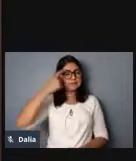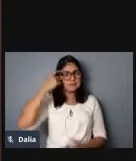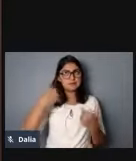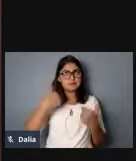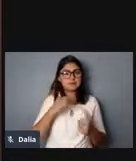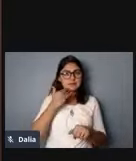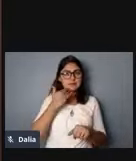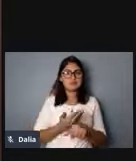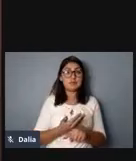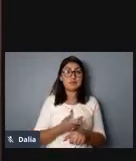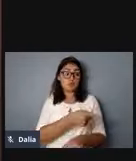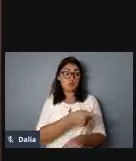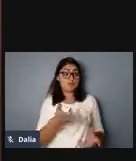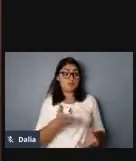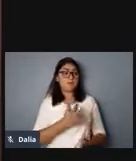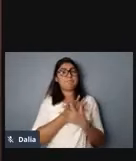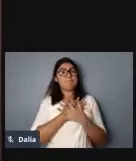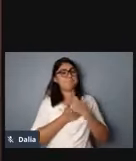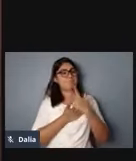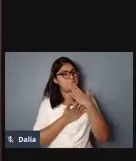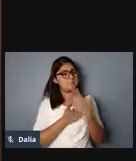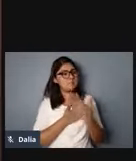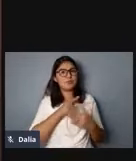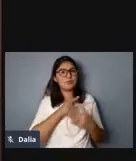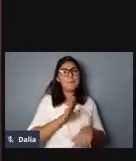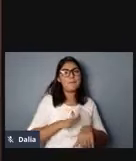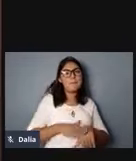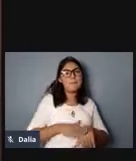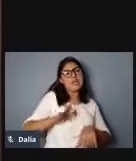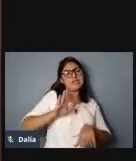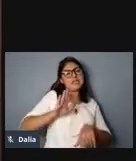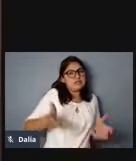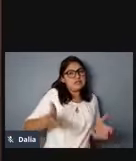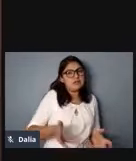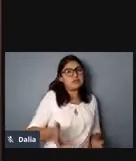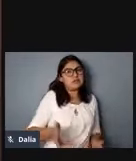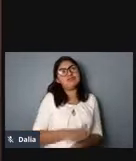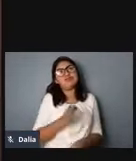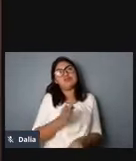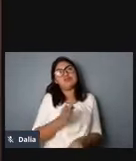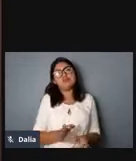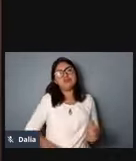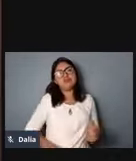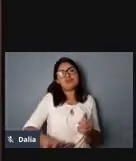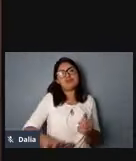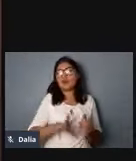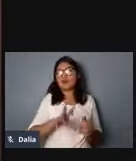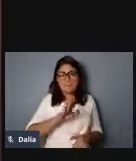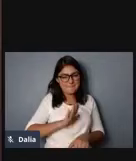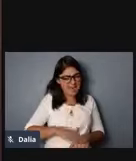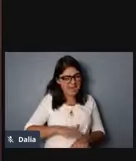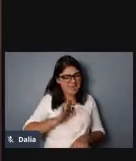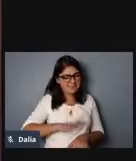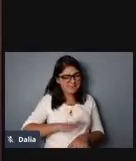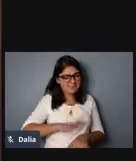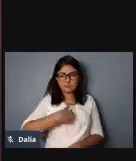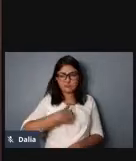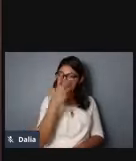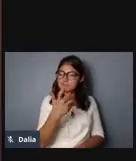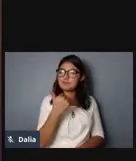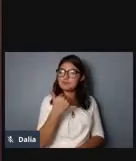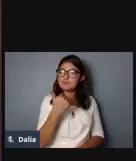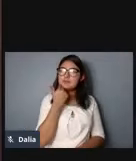pongamos, ¿no? Comprometernos con ahora, si el compromiso parte, porque ese es otro de los factores.